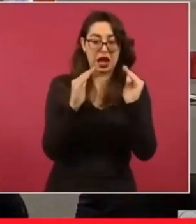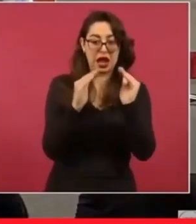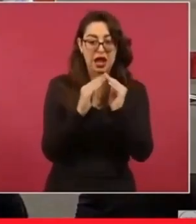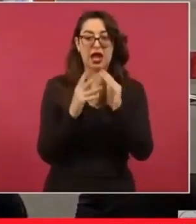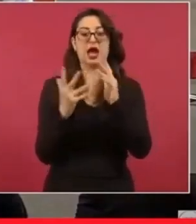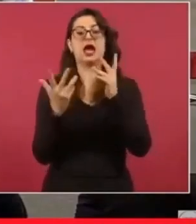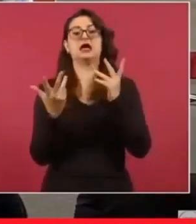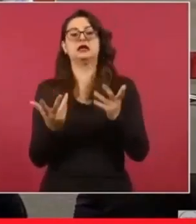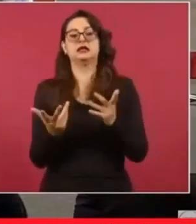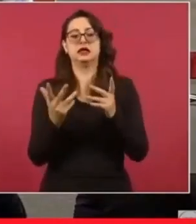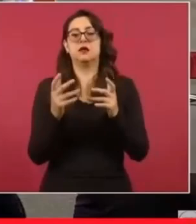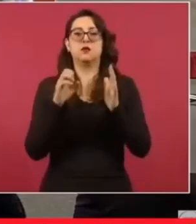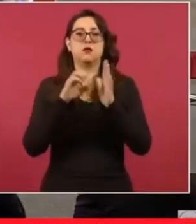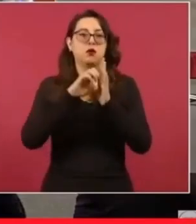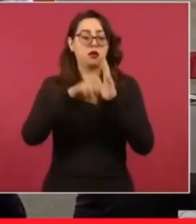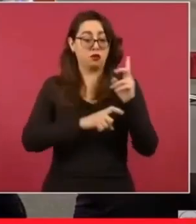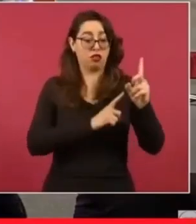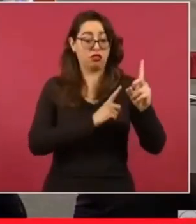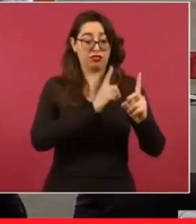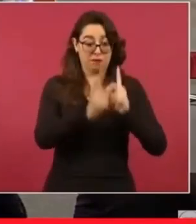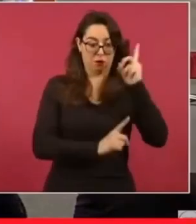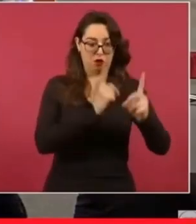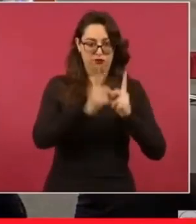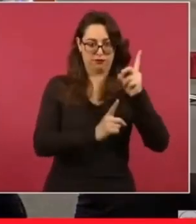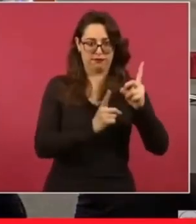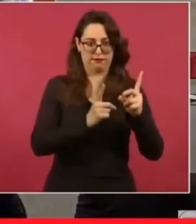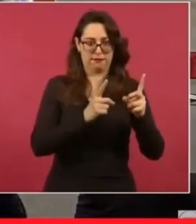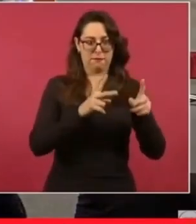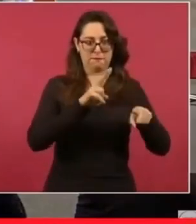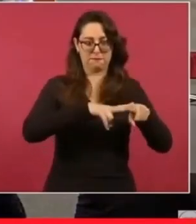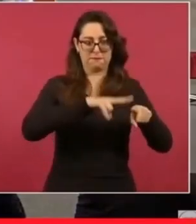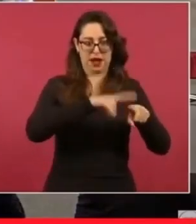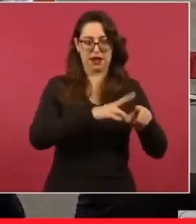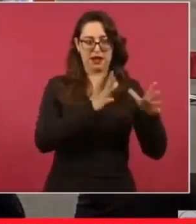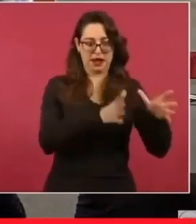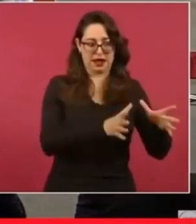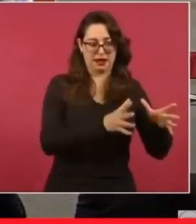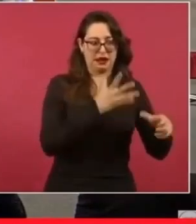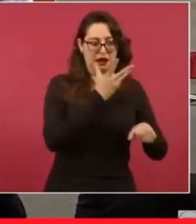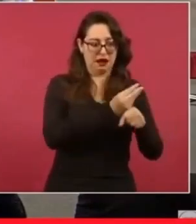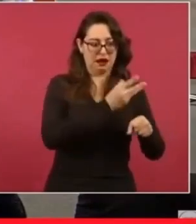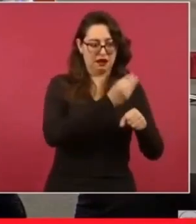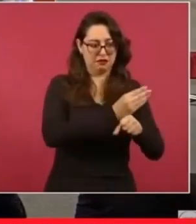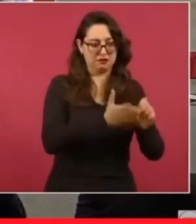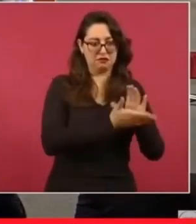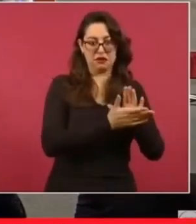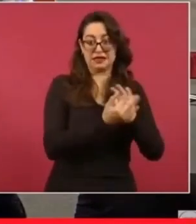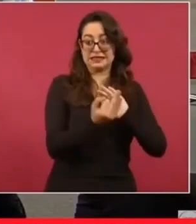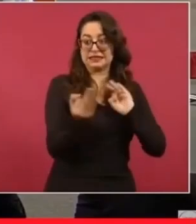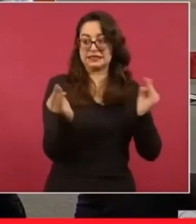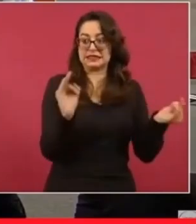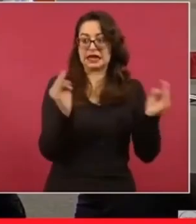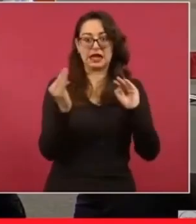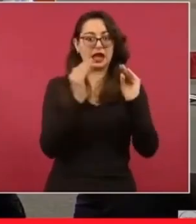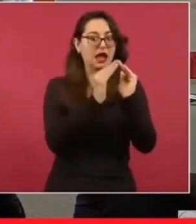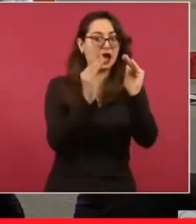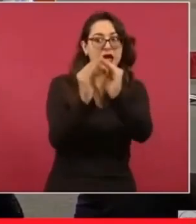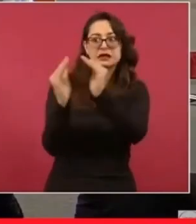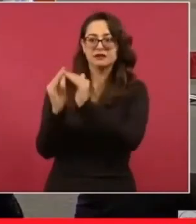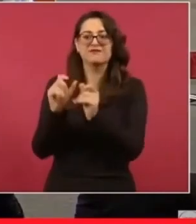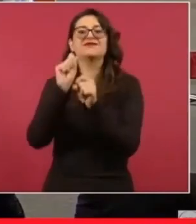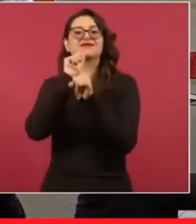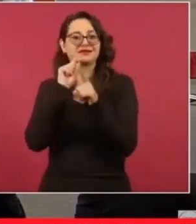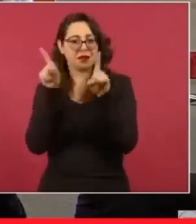las periferias de un deportivo tenemos acciones de vivienda o mejoramientos, tenemos entrega de escrituras. Temas de